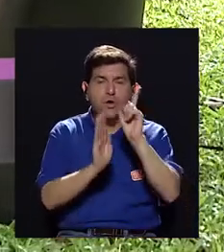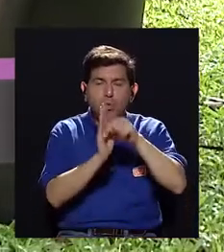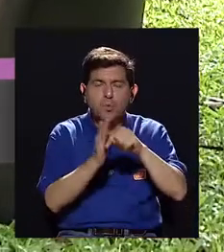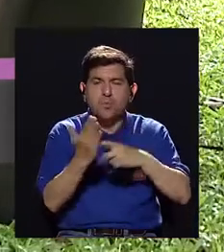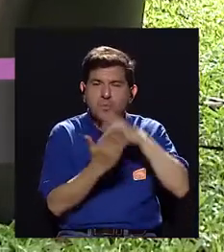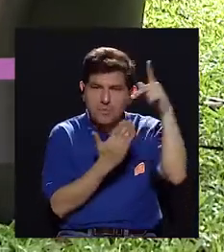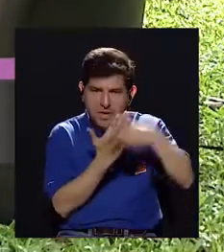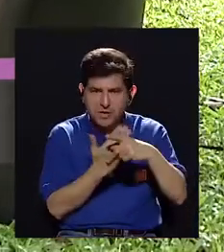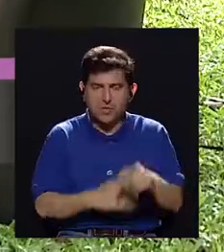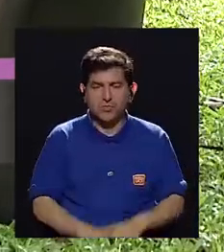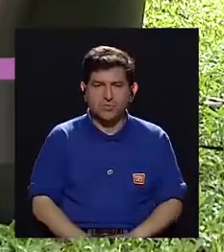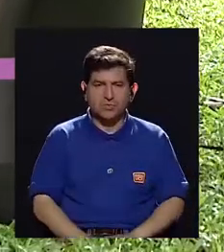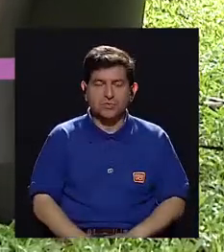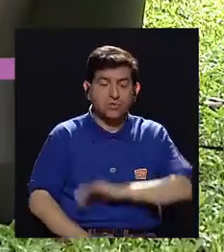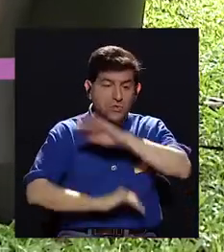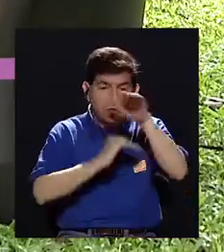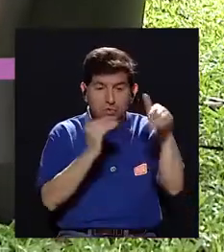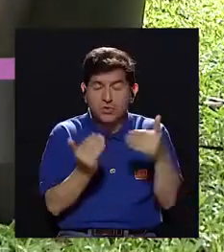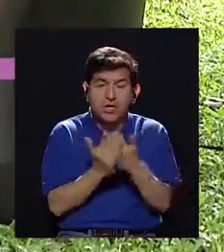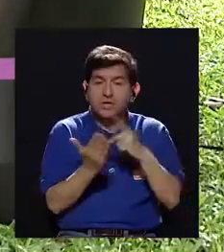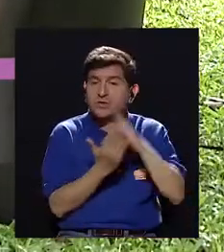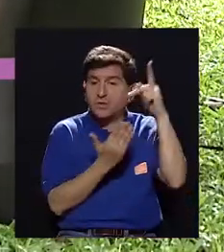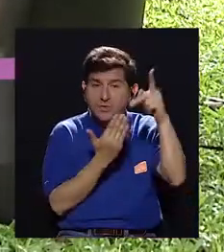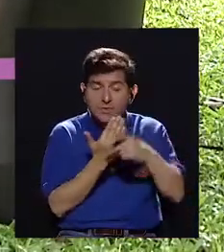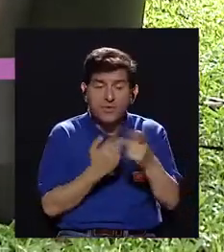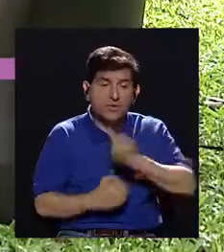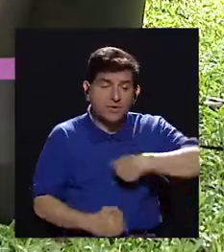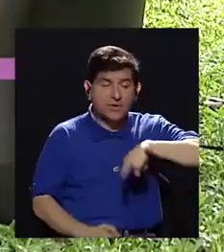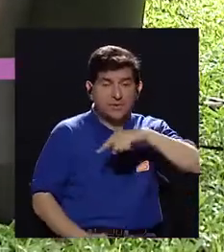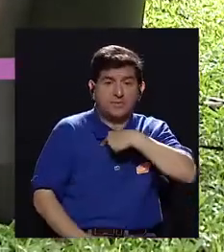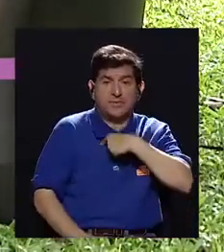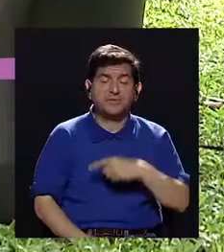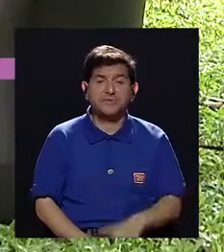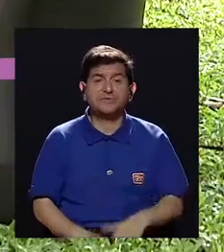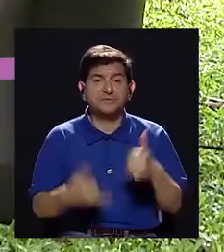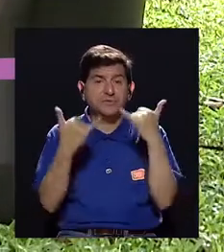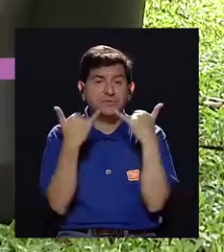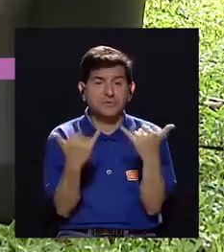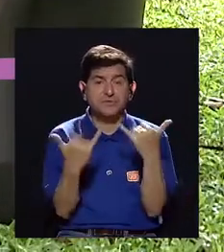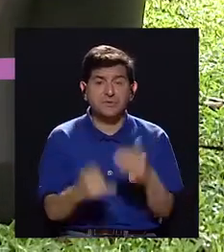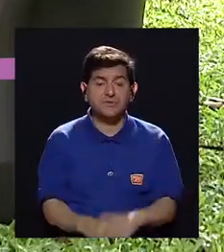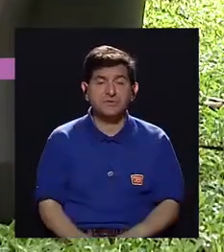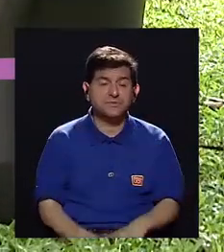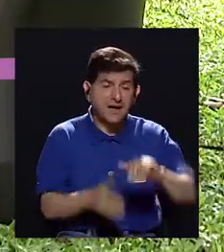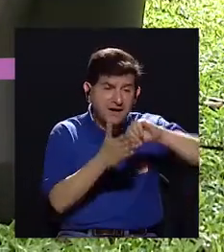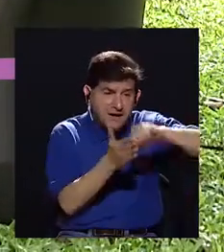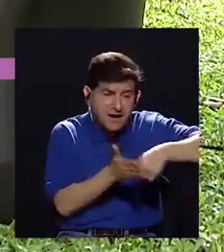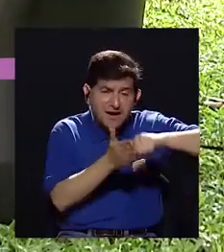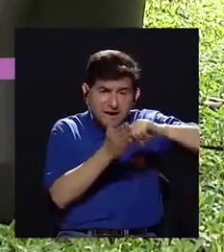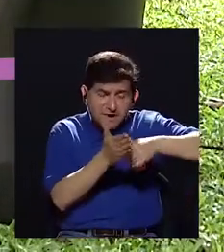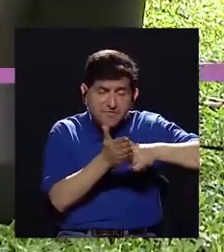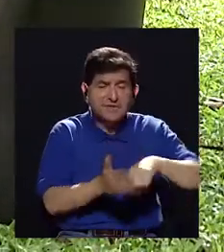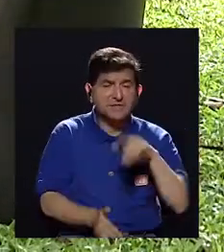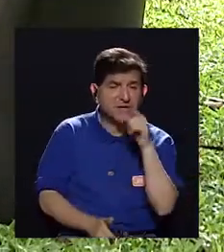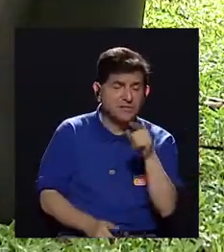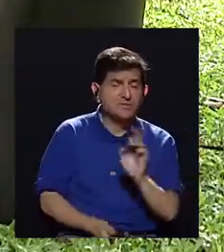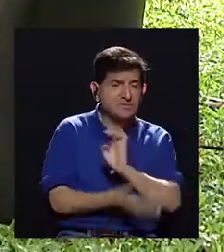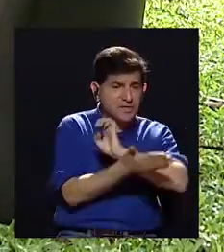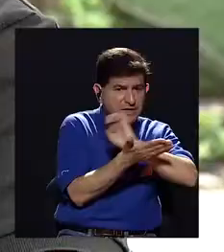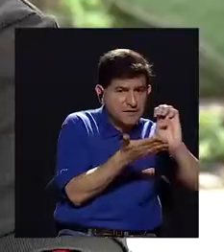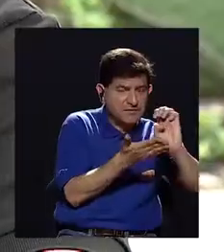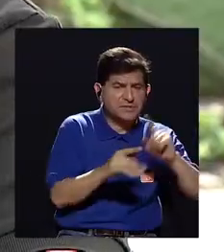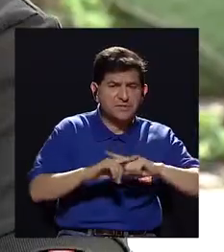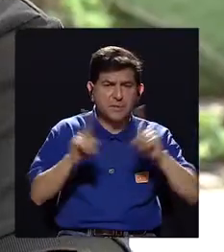de programa y a pesar de que durante todo el transcurso de este, pues hemos hecho, y usted ha recalcado sobre la parte de